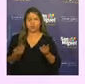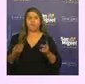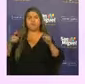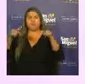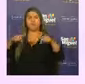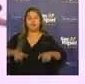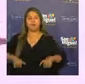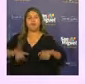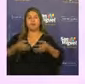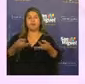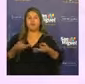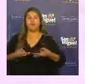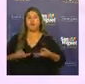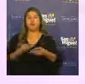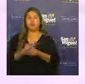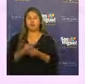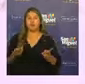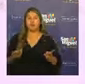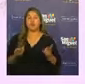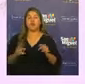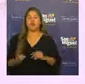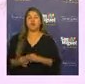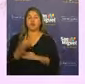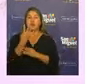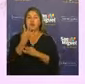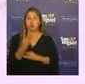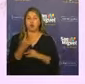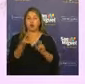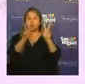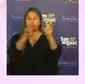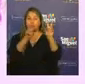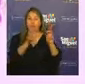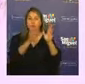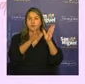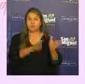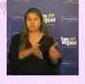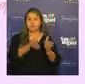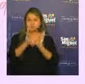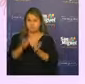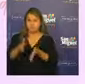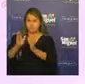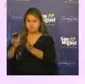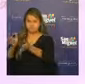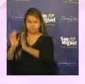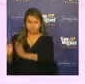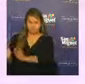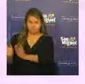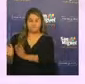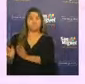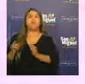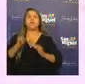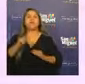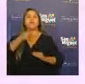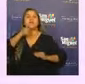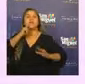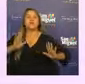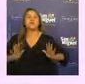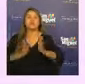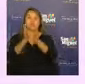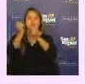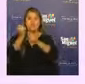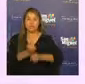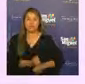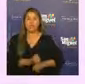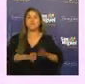Esta cuenta pública la hemos dividido en cuatro ejes que nos parecen muy importantes, que tiene que ver con un San Miguel con más